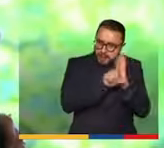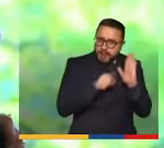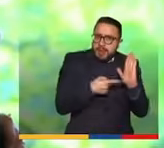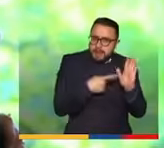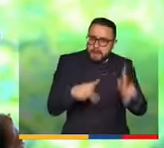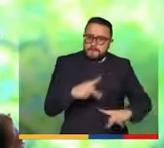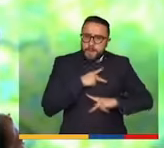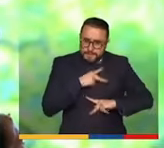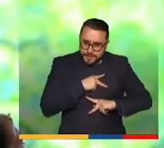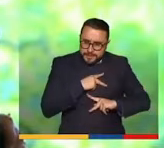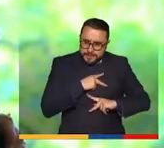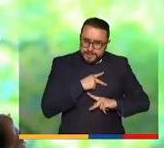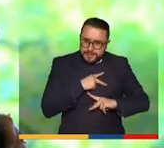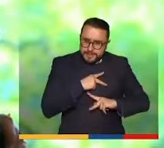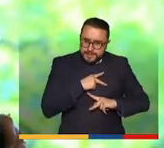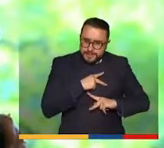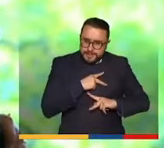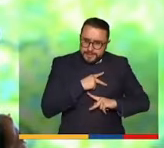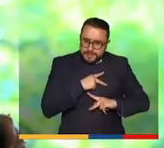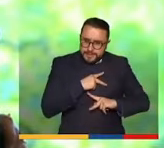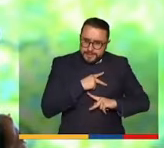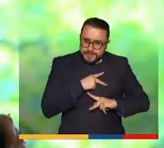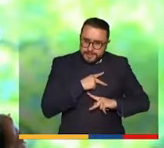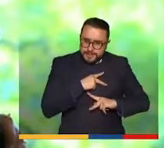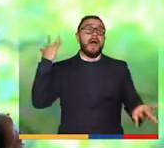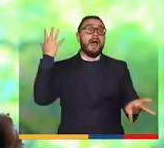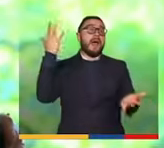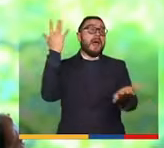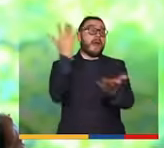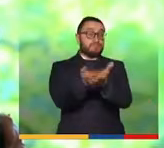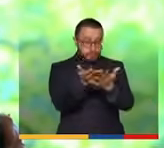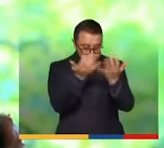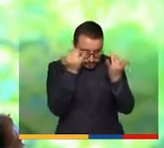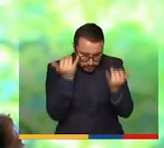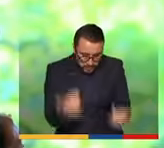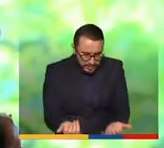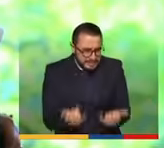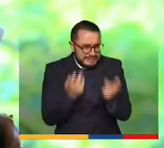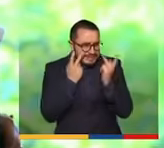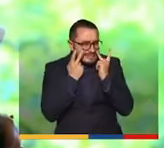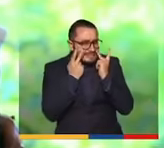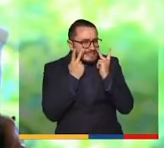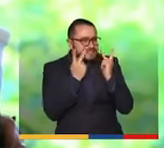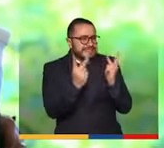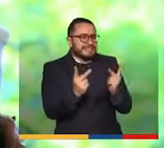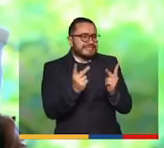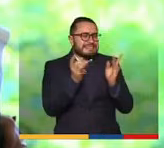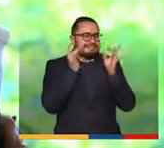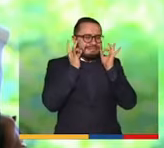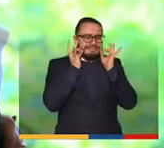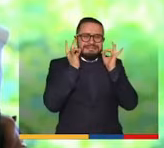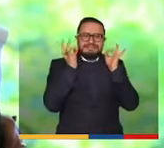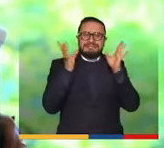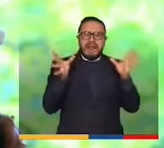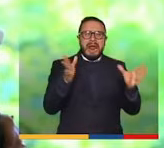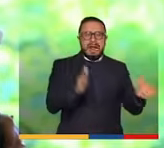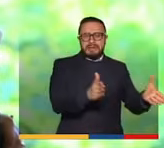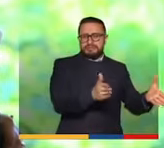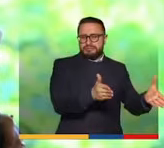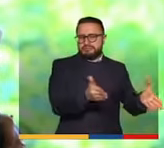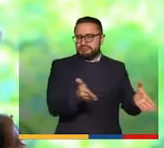tierra, hasta que terminamos en estos años donde ya se desencadenó la maquinaria de la